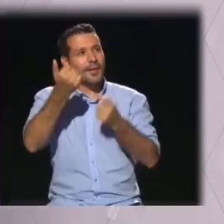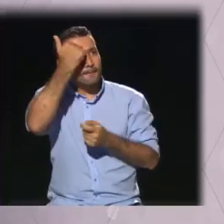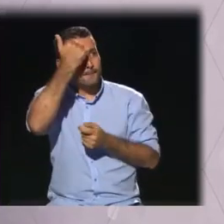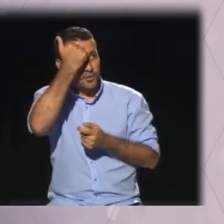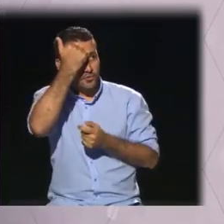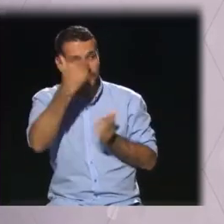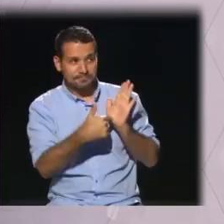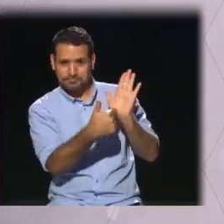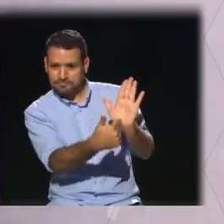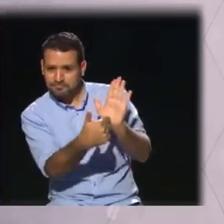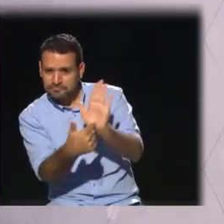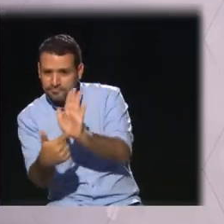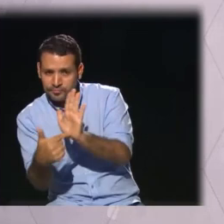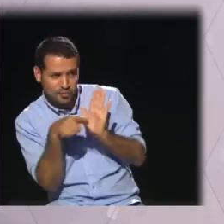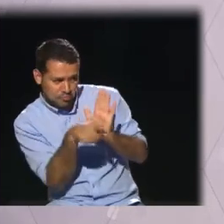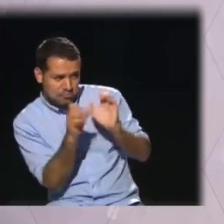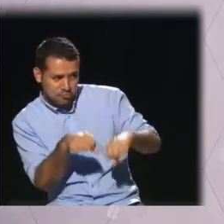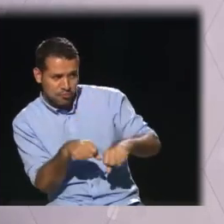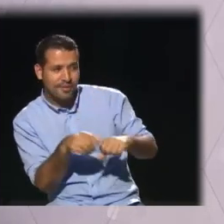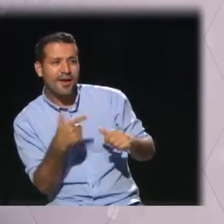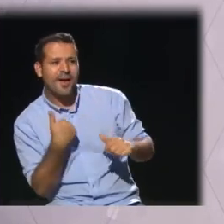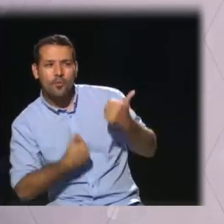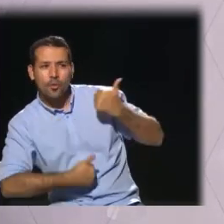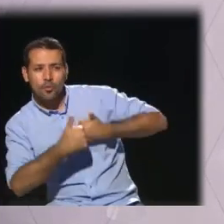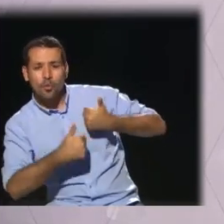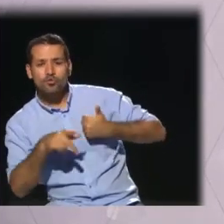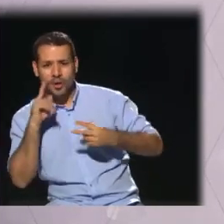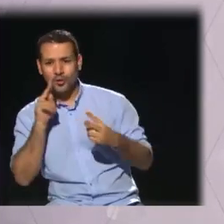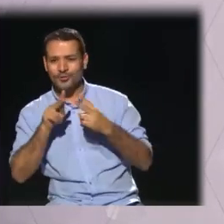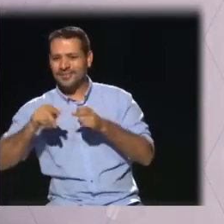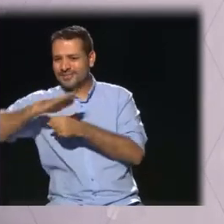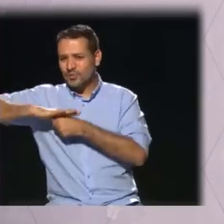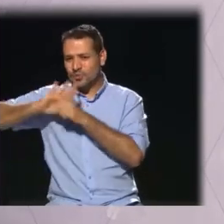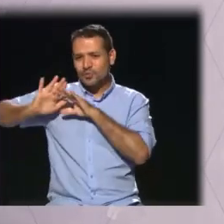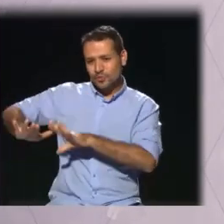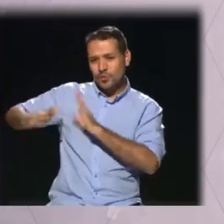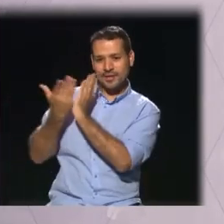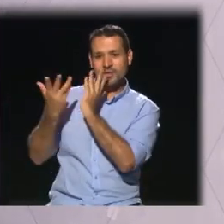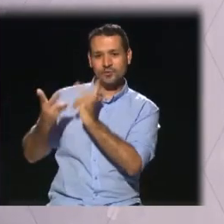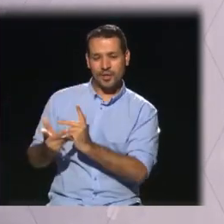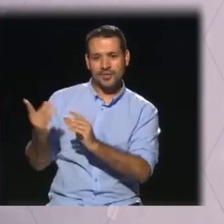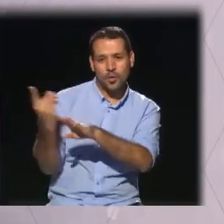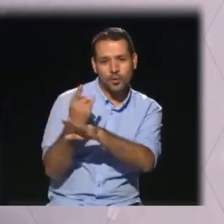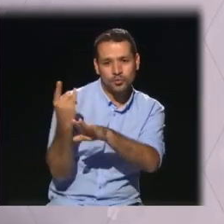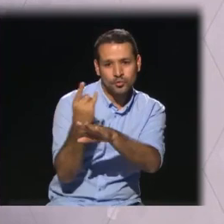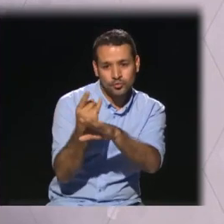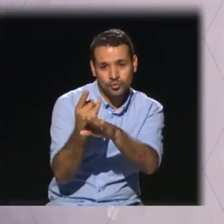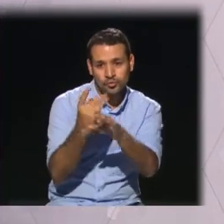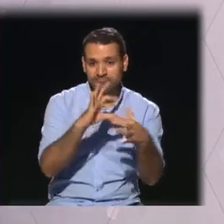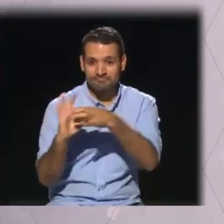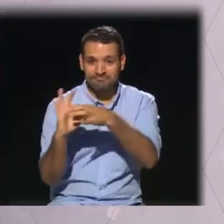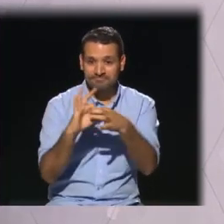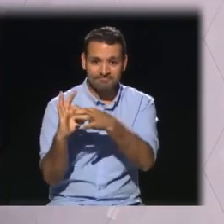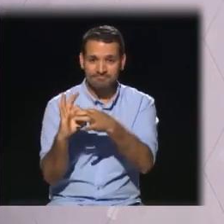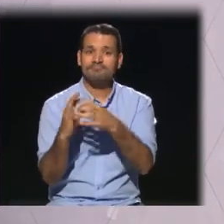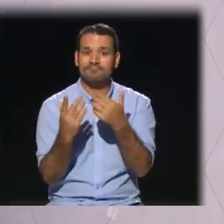el momento en que lo requieran, adaptándolo a las condiciones que ellos necesiten y pues este ha sido un trabajo muy interesante y la idea